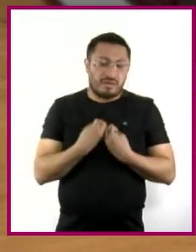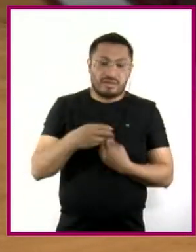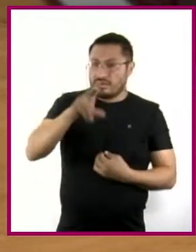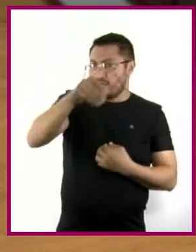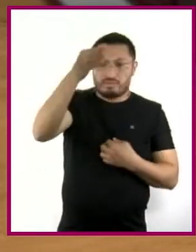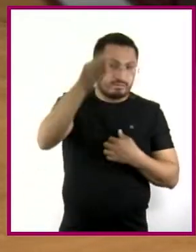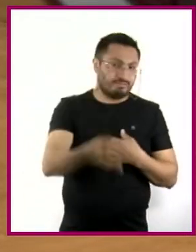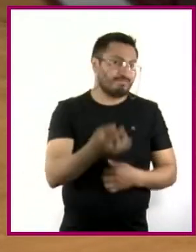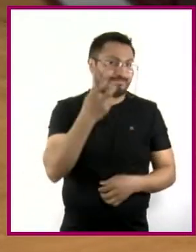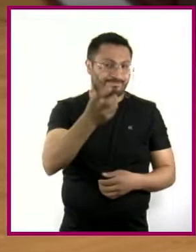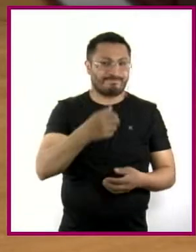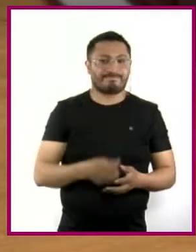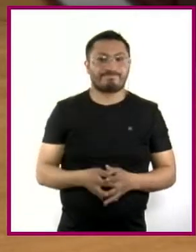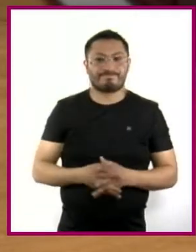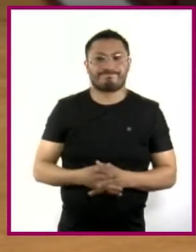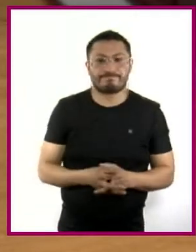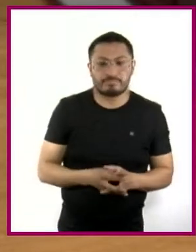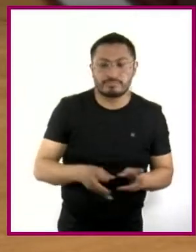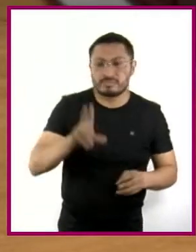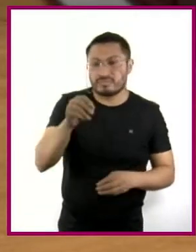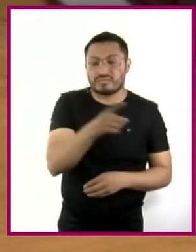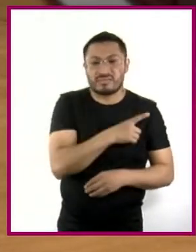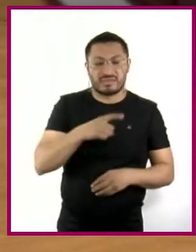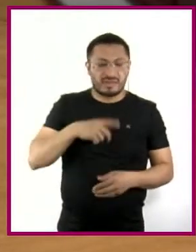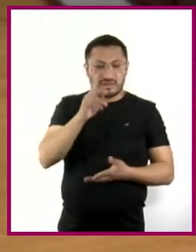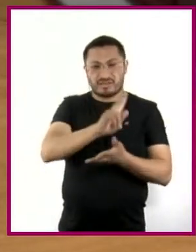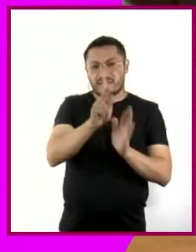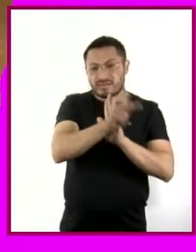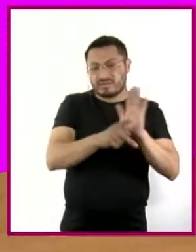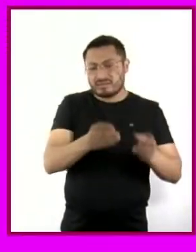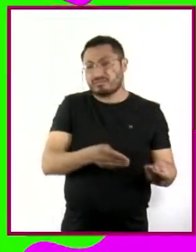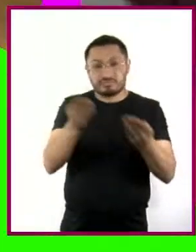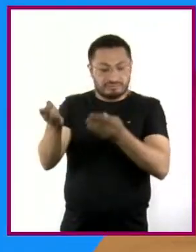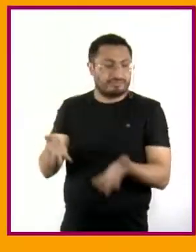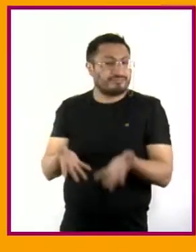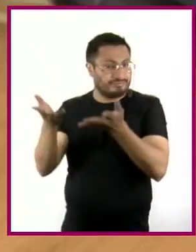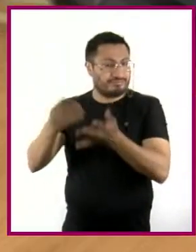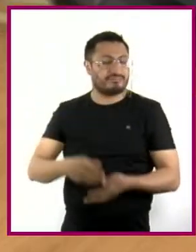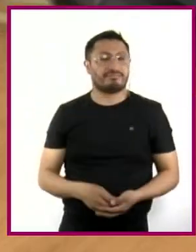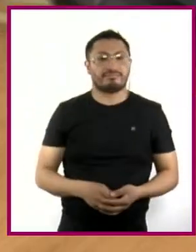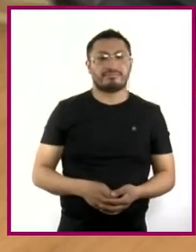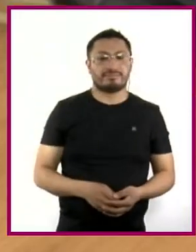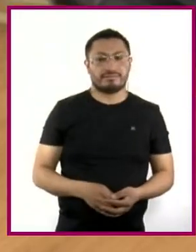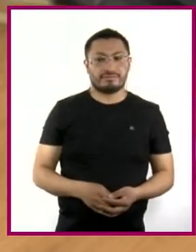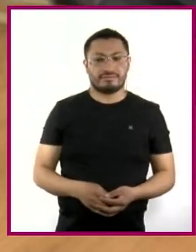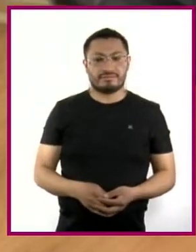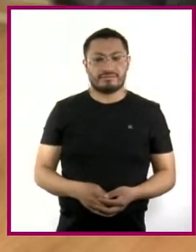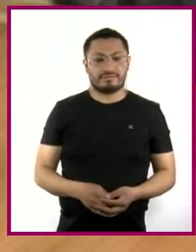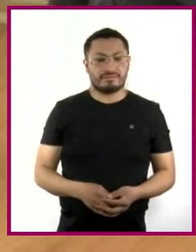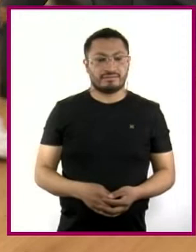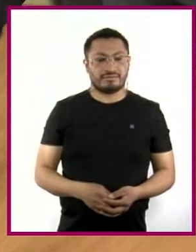aceptable. ¿No tienes que devolver la película? Sí, vamos, ayúdame a quitarlo.